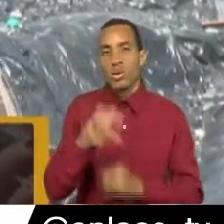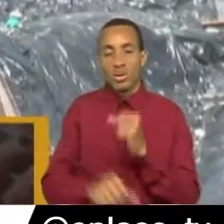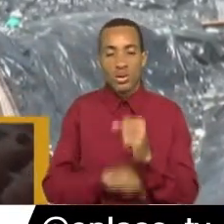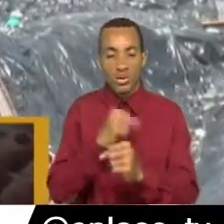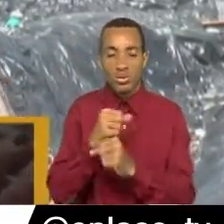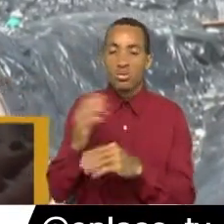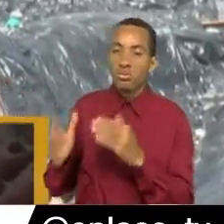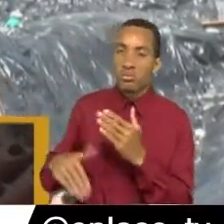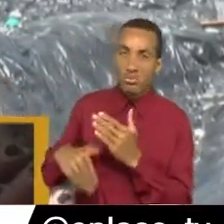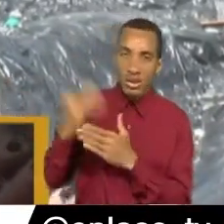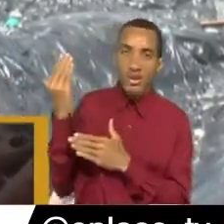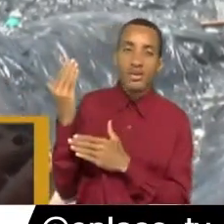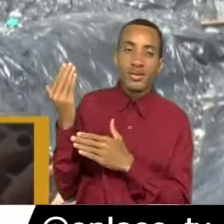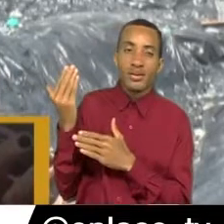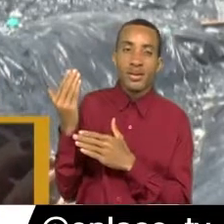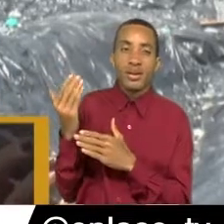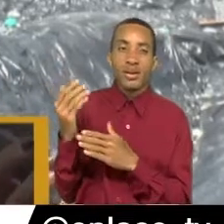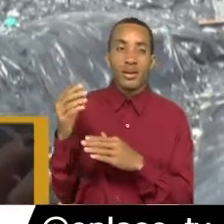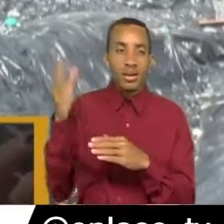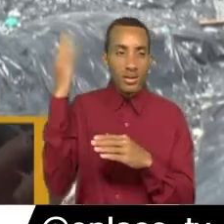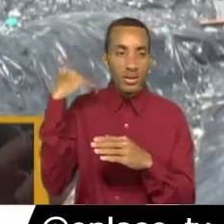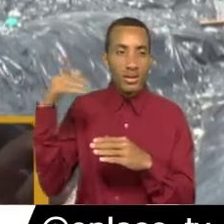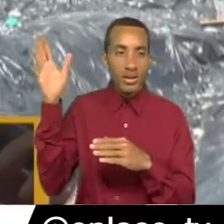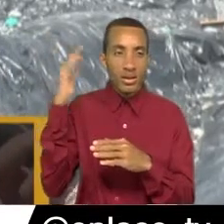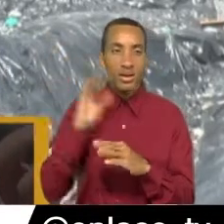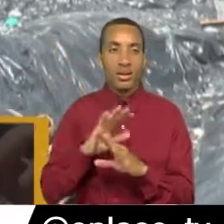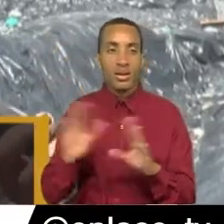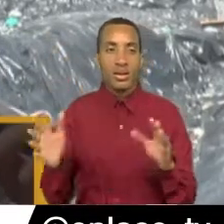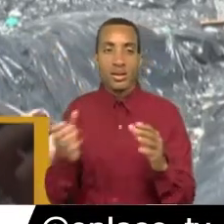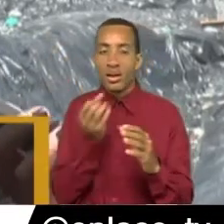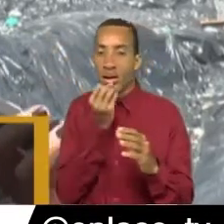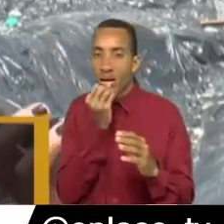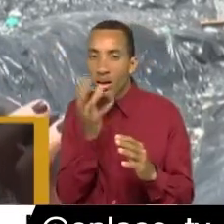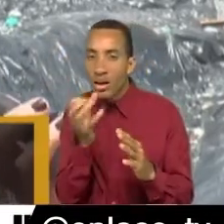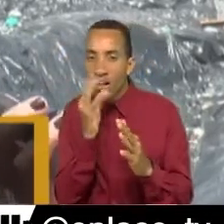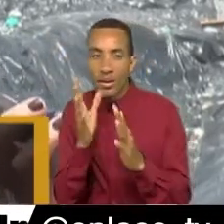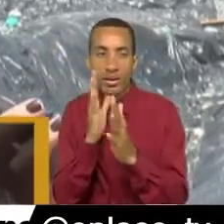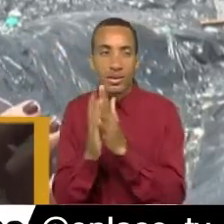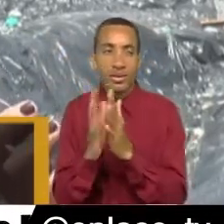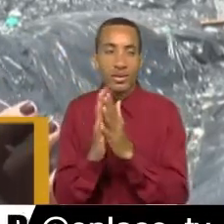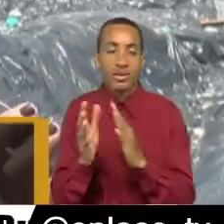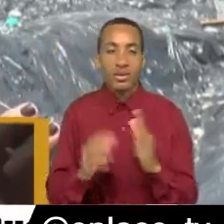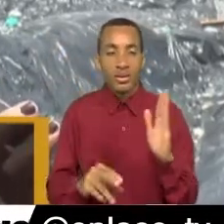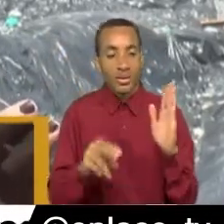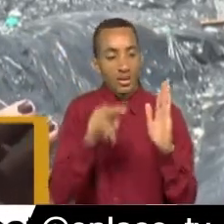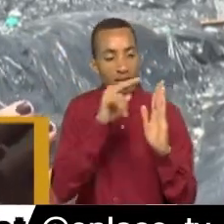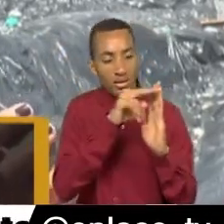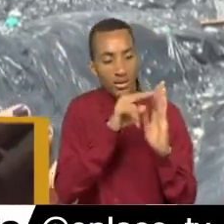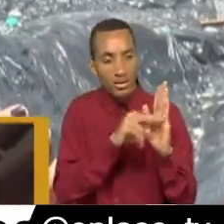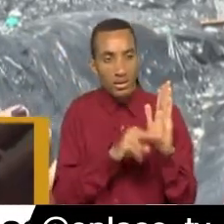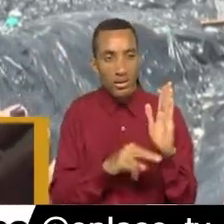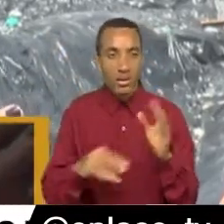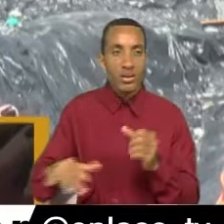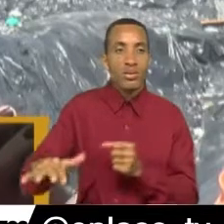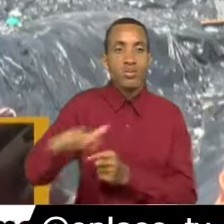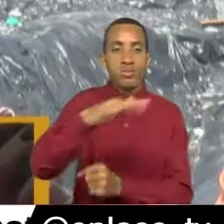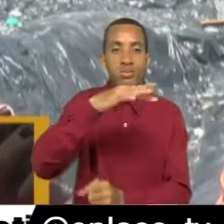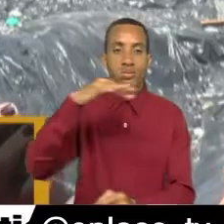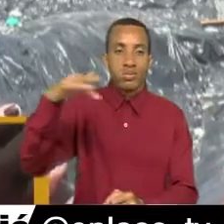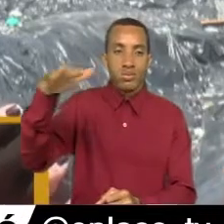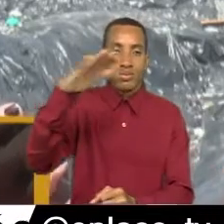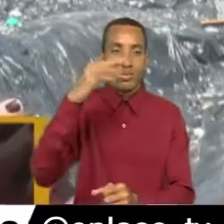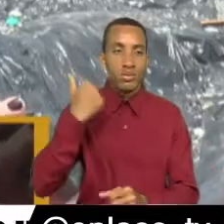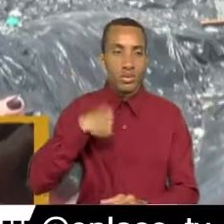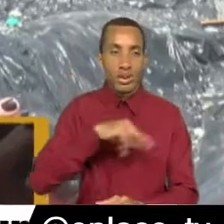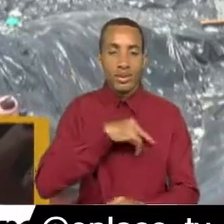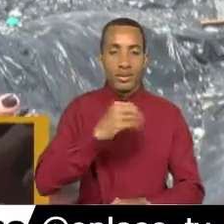cual en su momento hubo unas denuncias de que no estaban cumpliendo con las normas ambientales. Y desde el momento que asumí la dirección